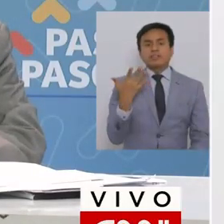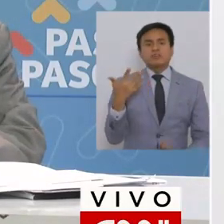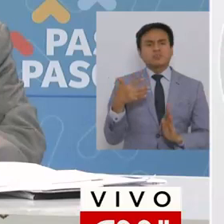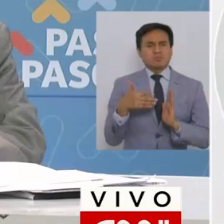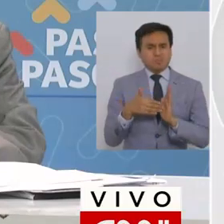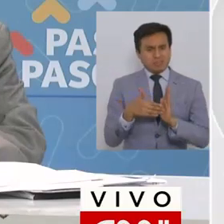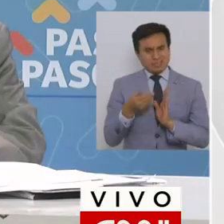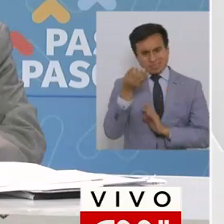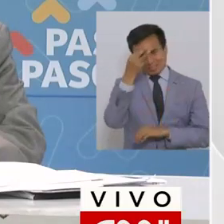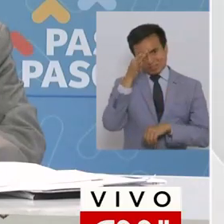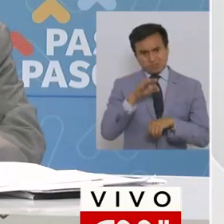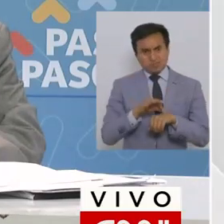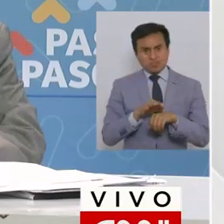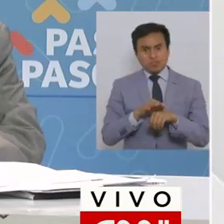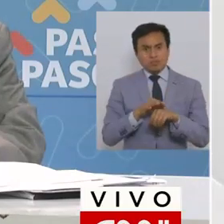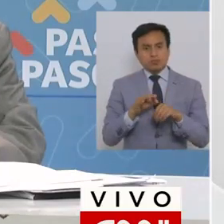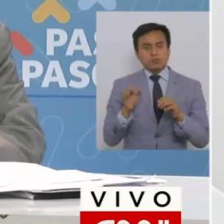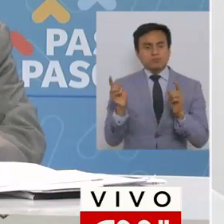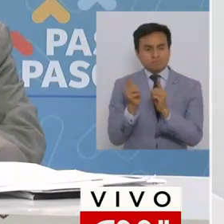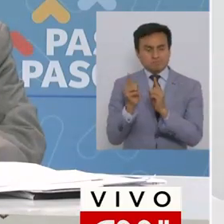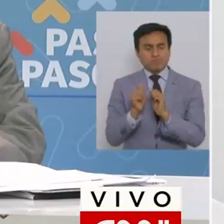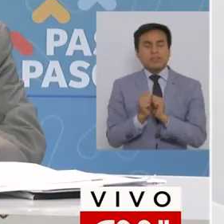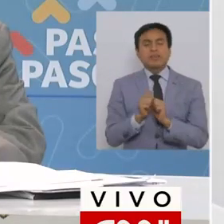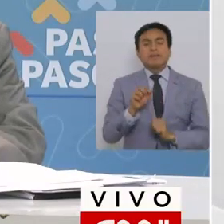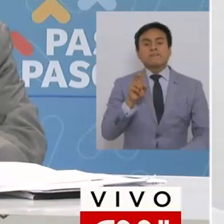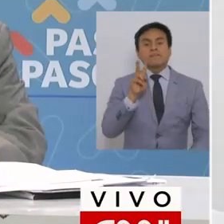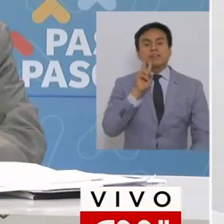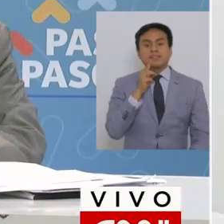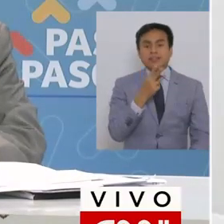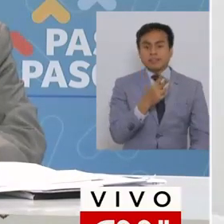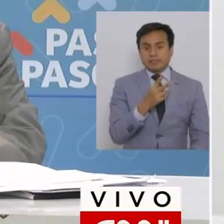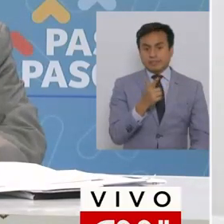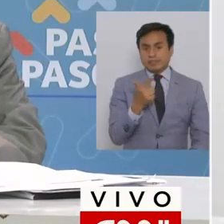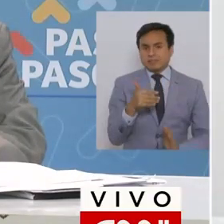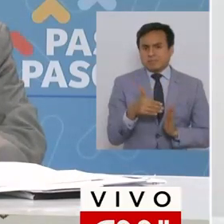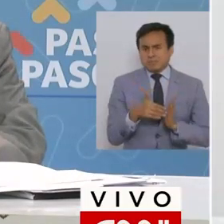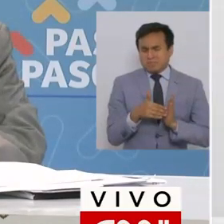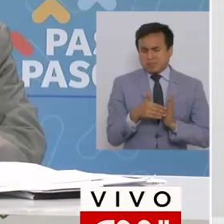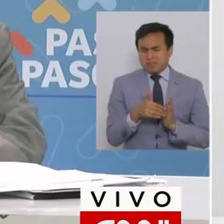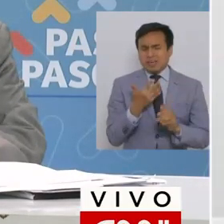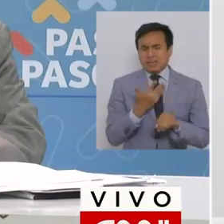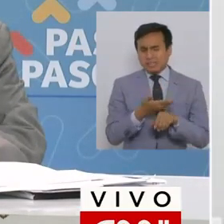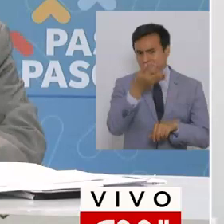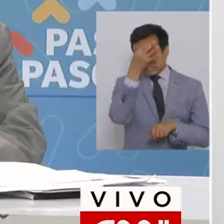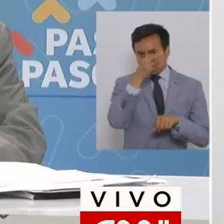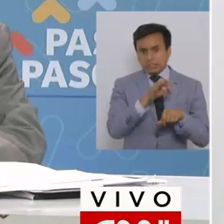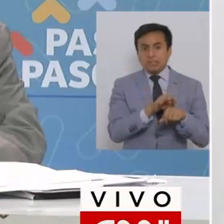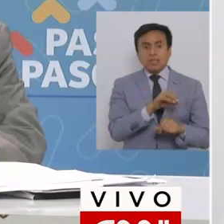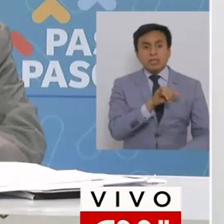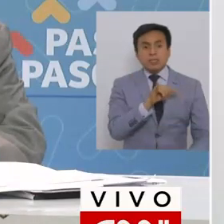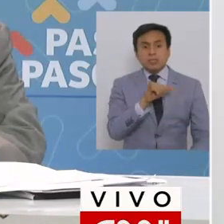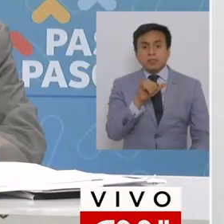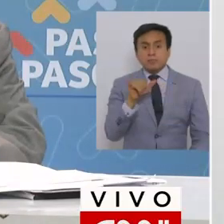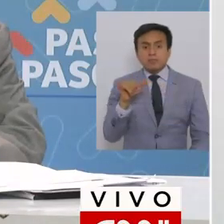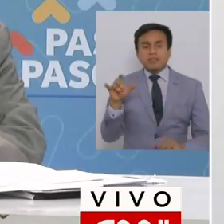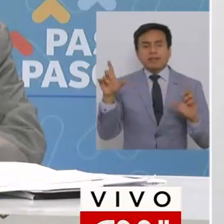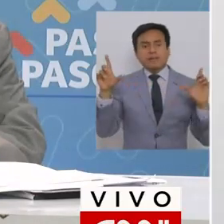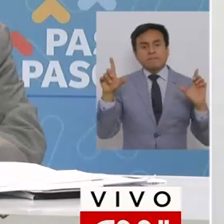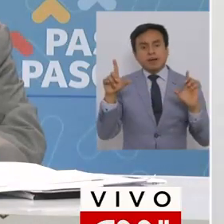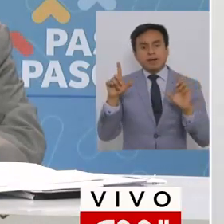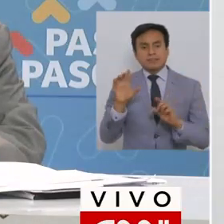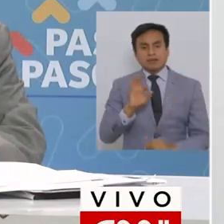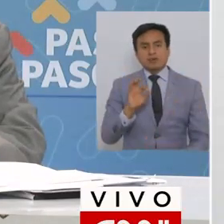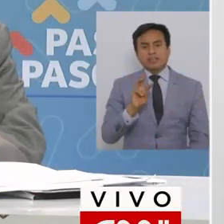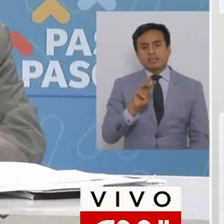35.000 casos, estoy redondeando la cifra, el viernes 37.000 casos Y después comenzamos a bajar. El